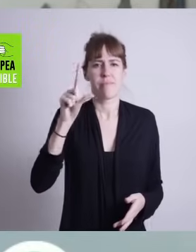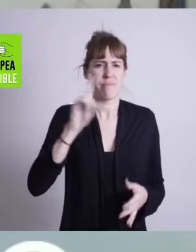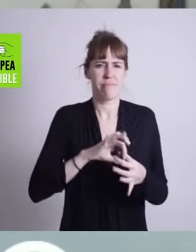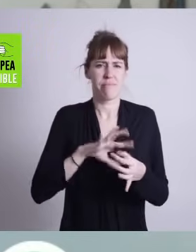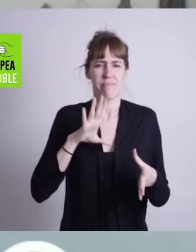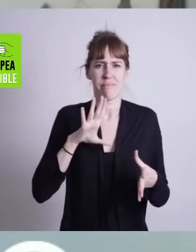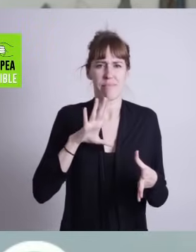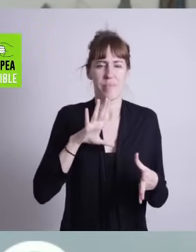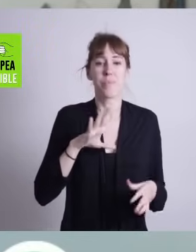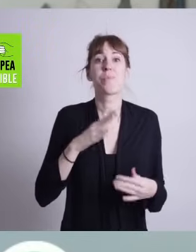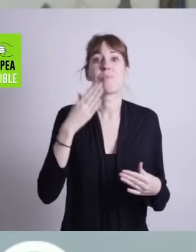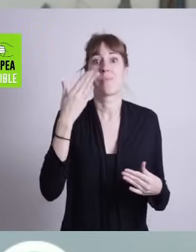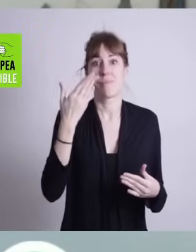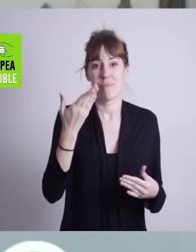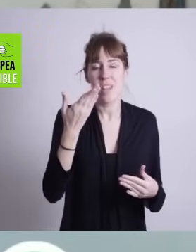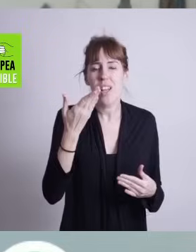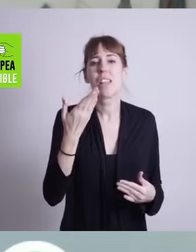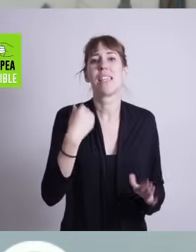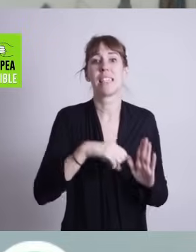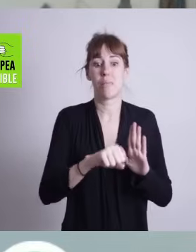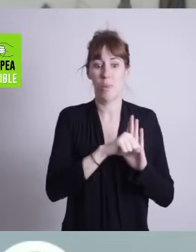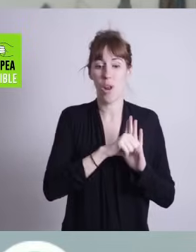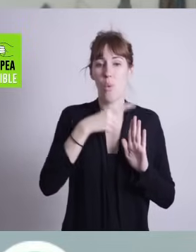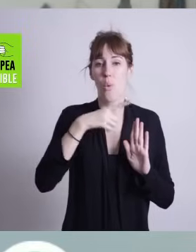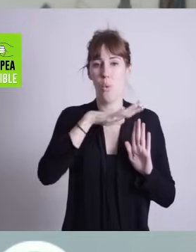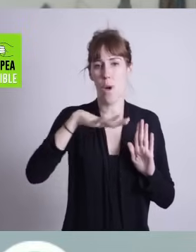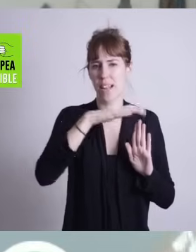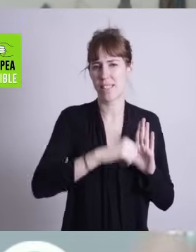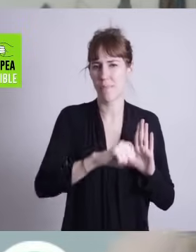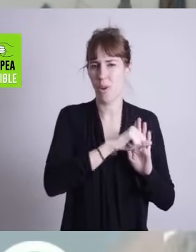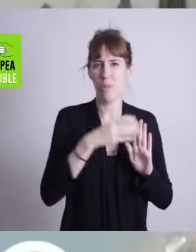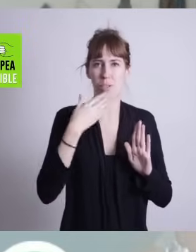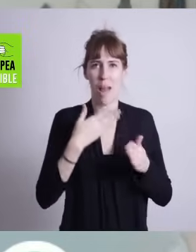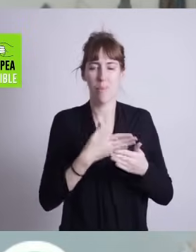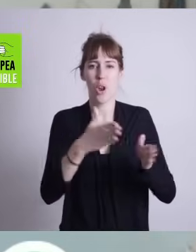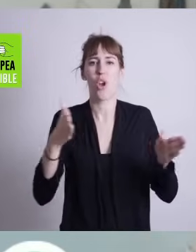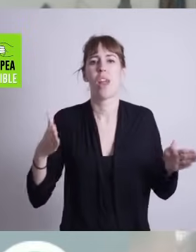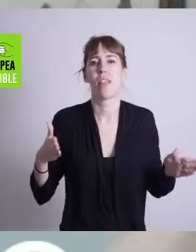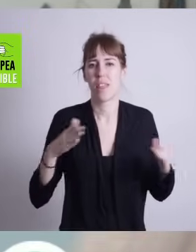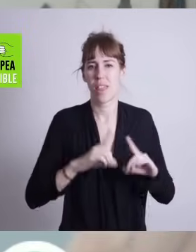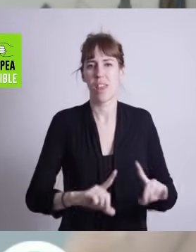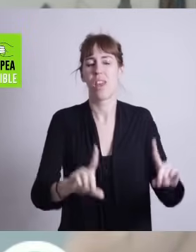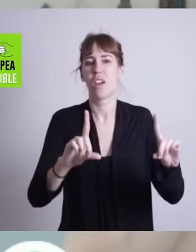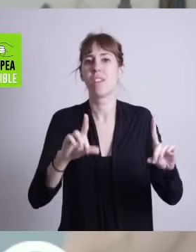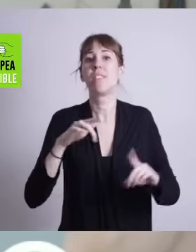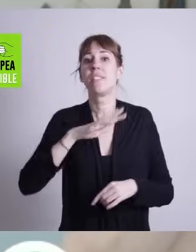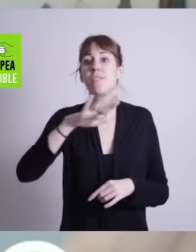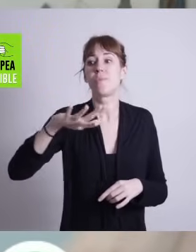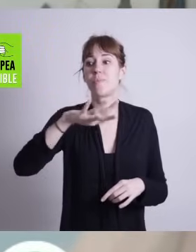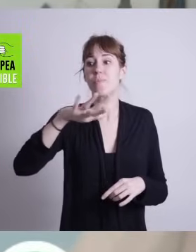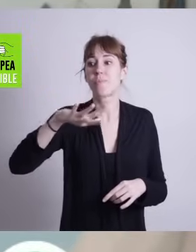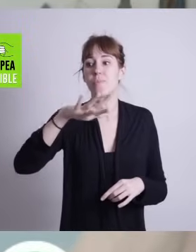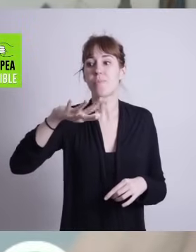entonces su lugar simbólico de conexión, de proyección, de esa acción, estaría en la zona